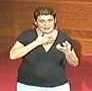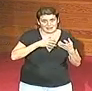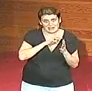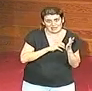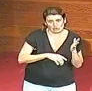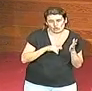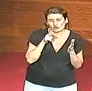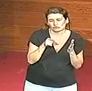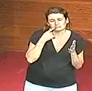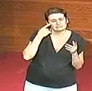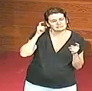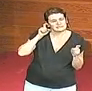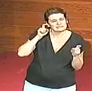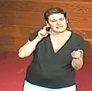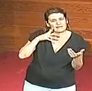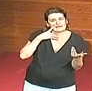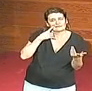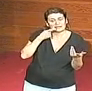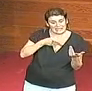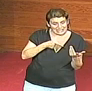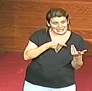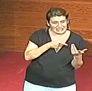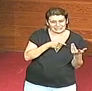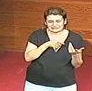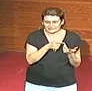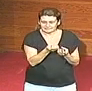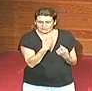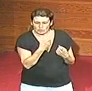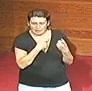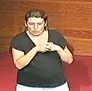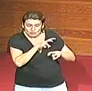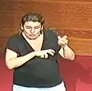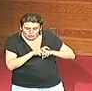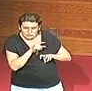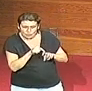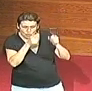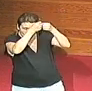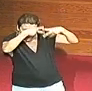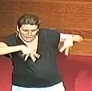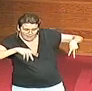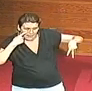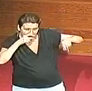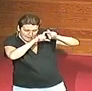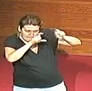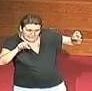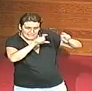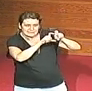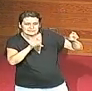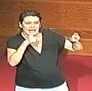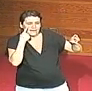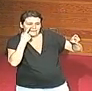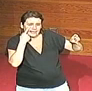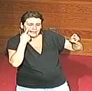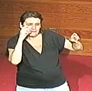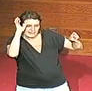enseñar, pues yo siempre le digo, esa fuente busca un poquito ahí en el organigrama, ¿no? De la empresa, de la patronal,